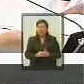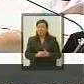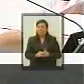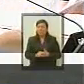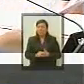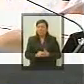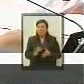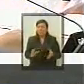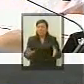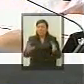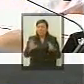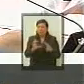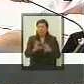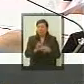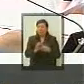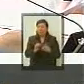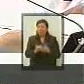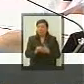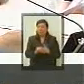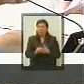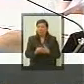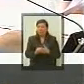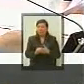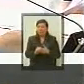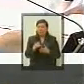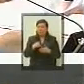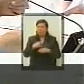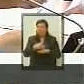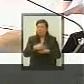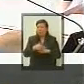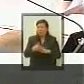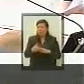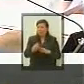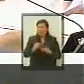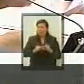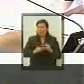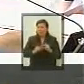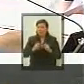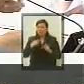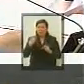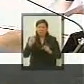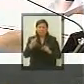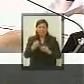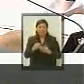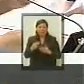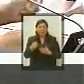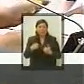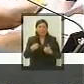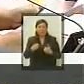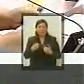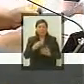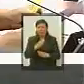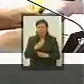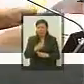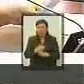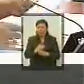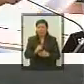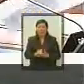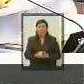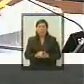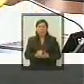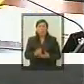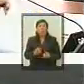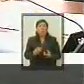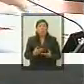aunando a que es una zona fronteriza que geopolíticamente nosotros tenemos que defender